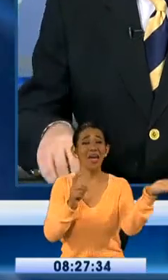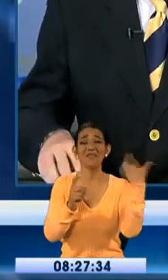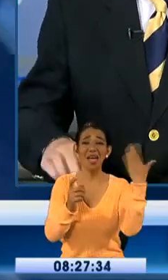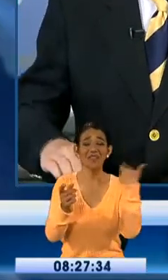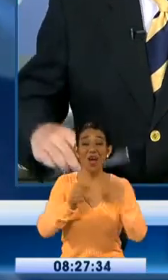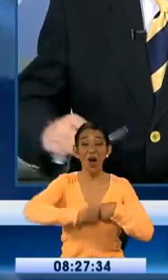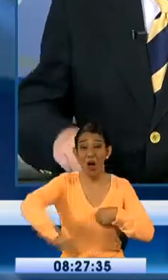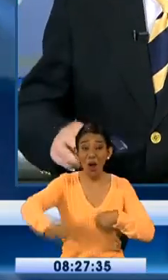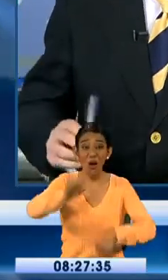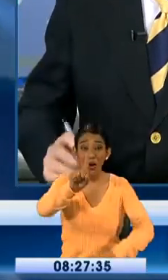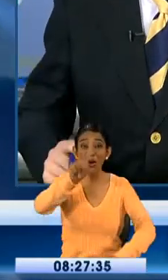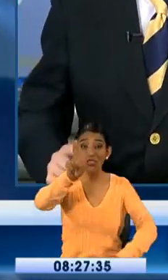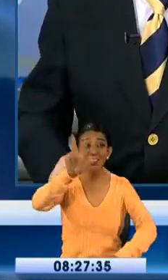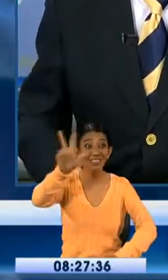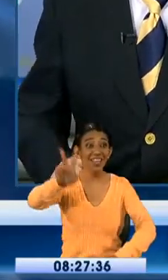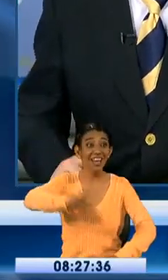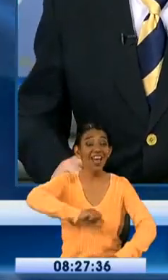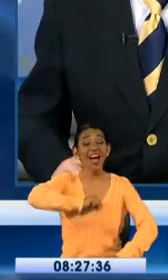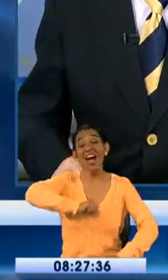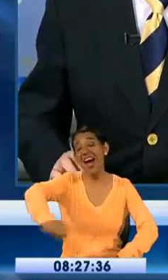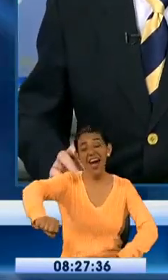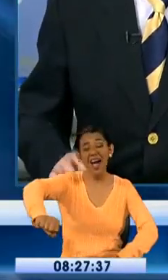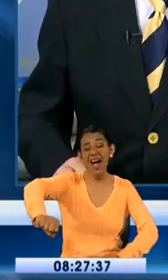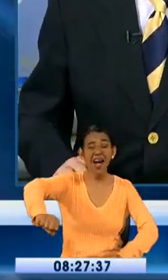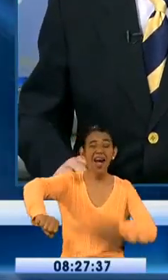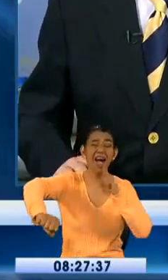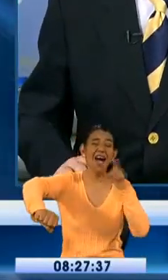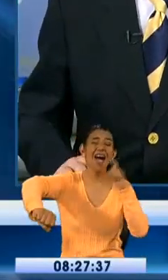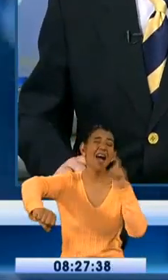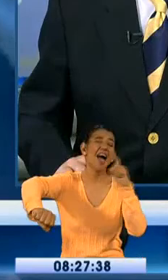fuerte? 1, 2, 3.